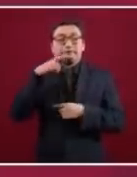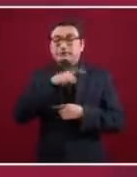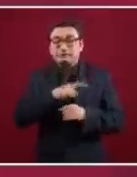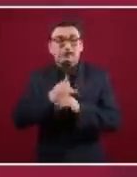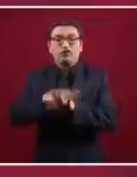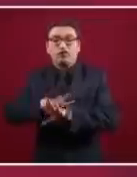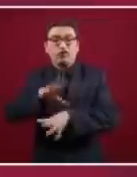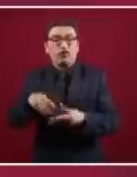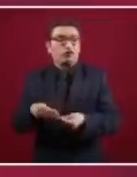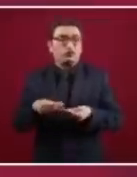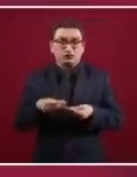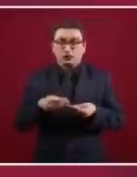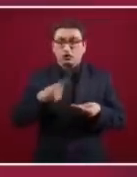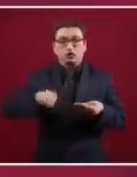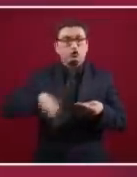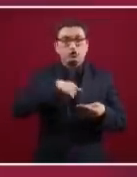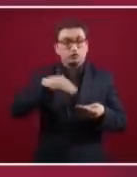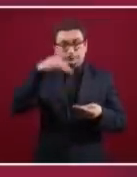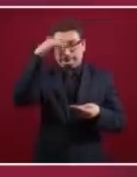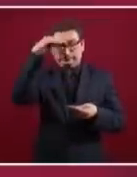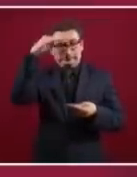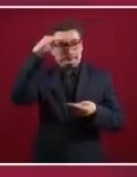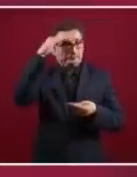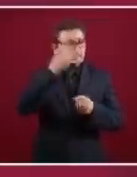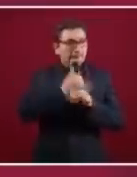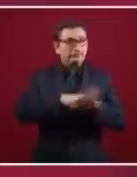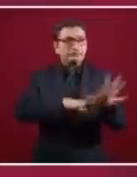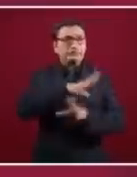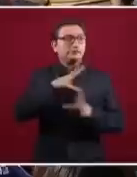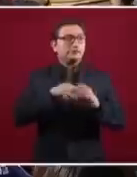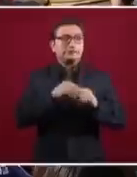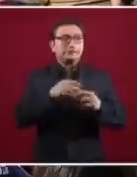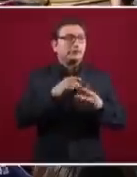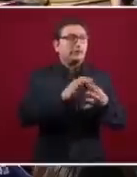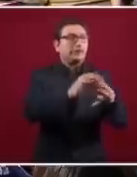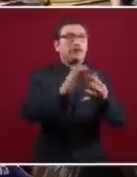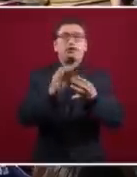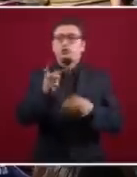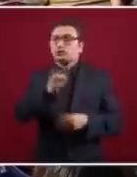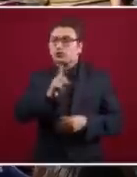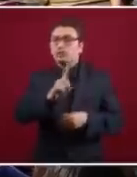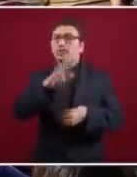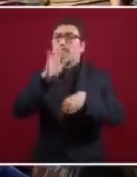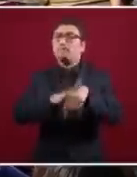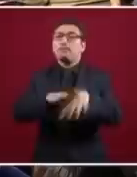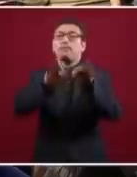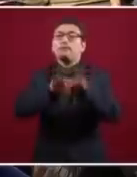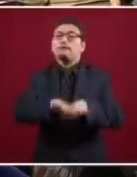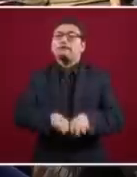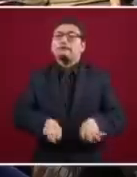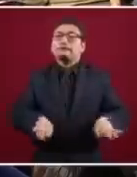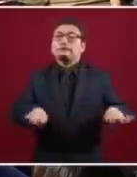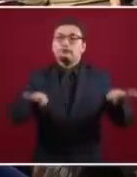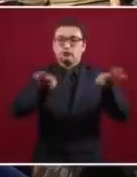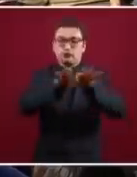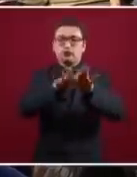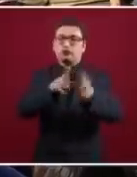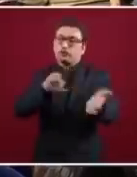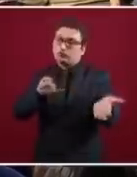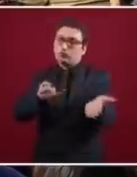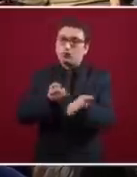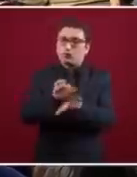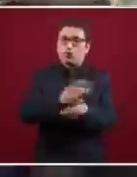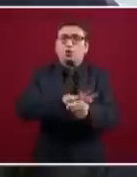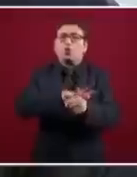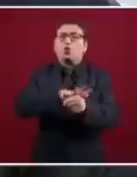estábamos pensando en la información sino en la esencia de la decisión que